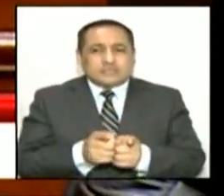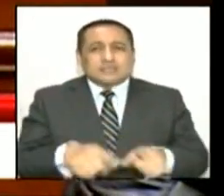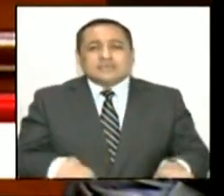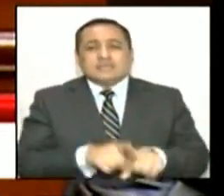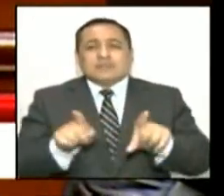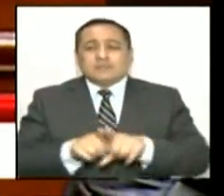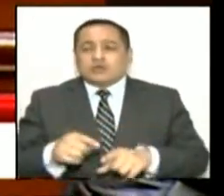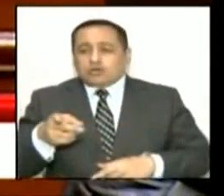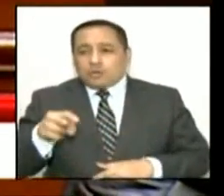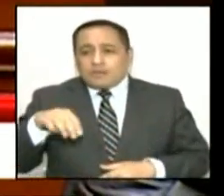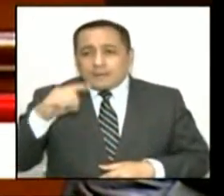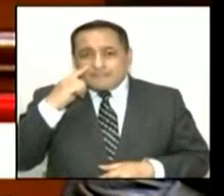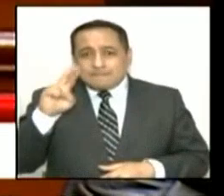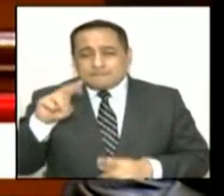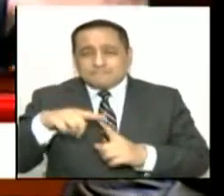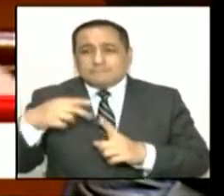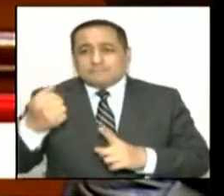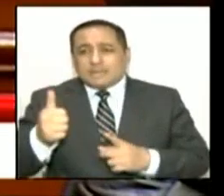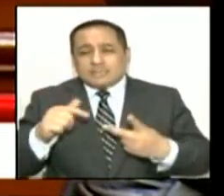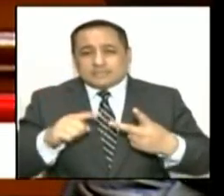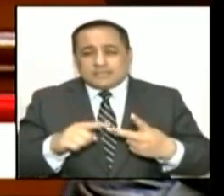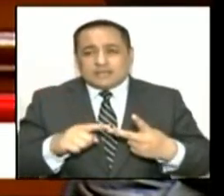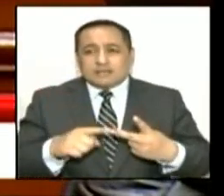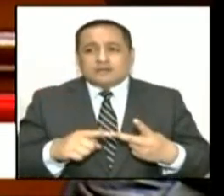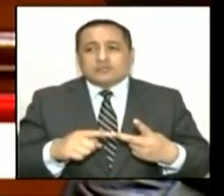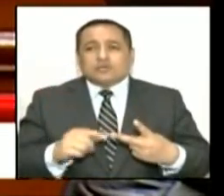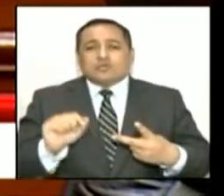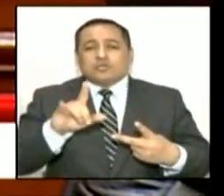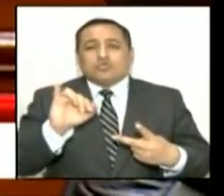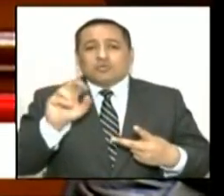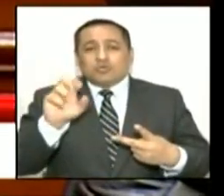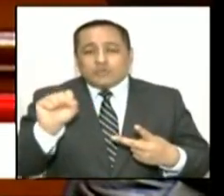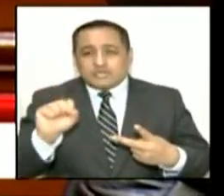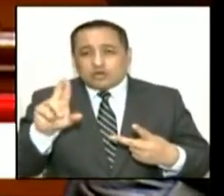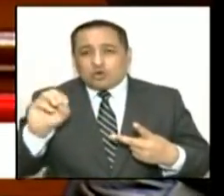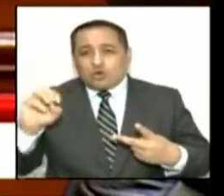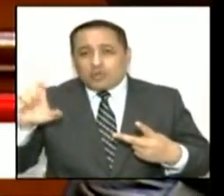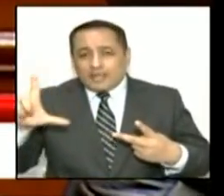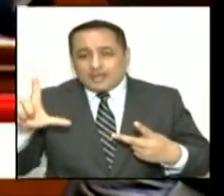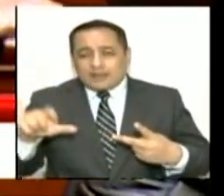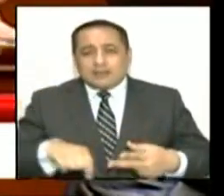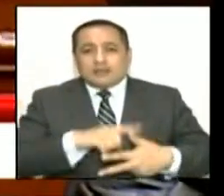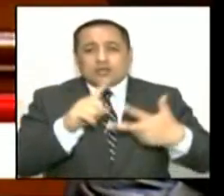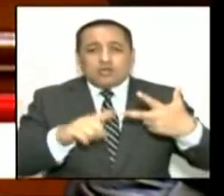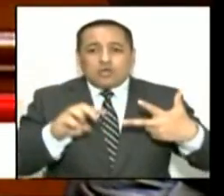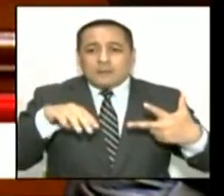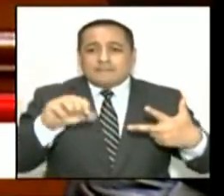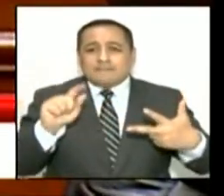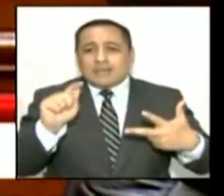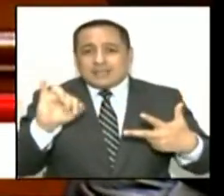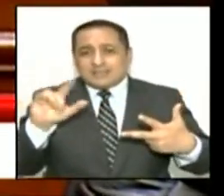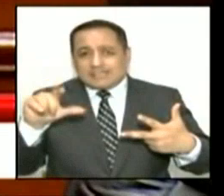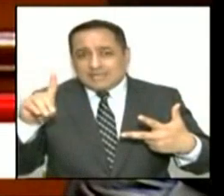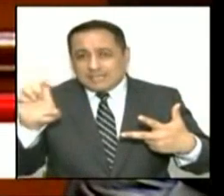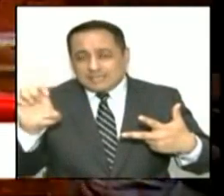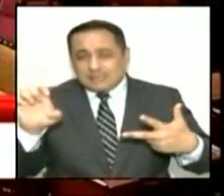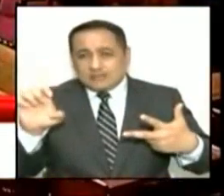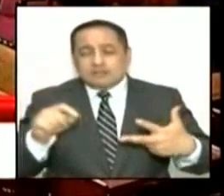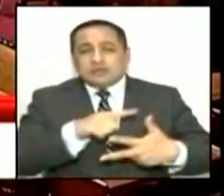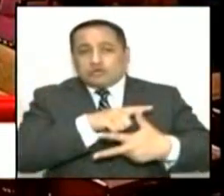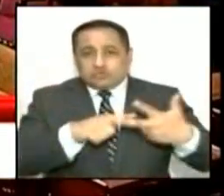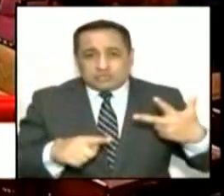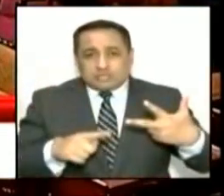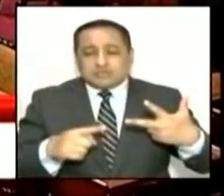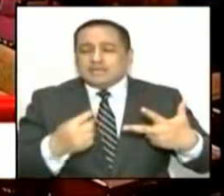con Mirta Vázquez, con Luis Roel, con doña Matilde Hernández,